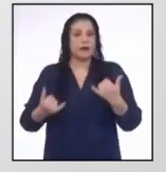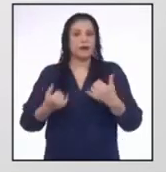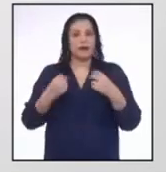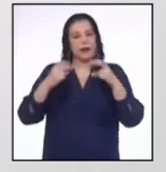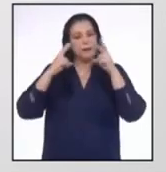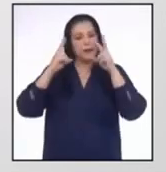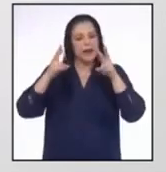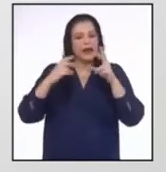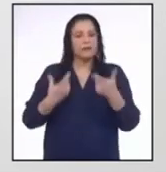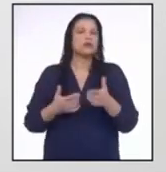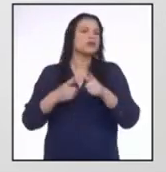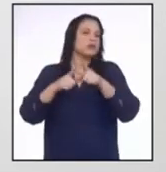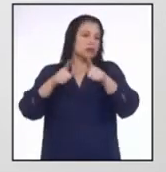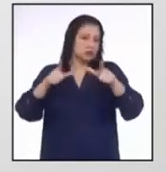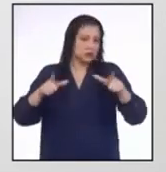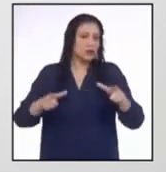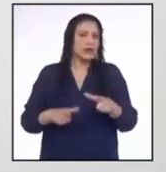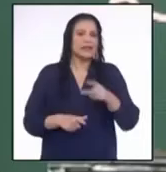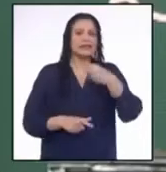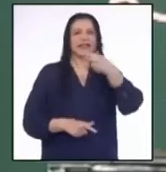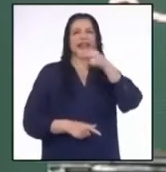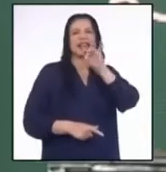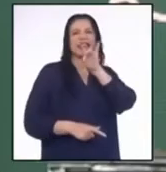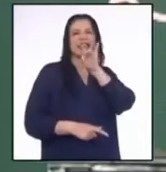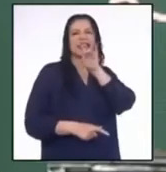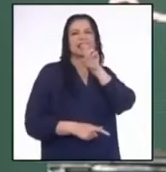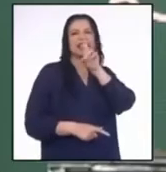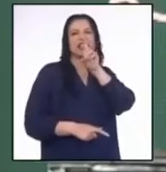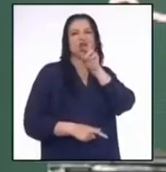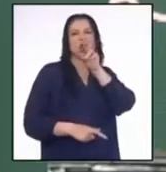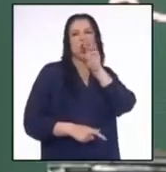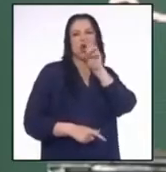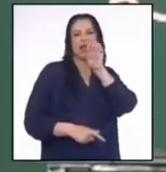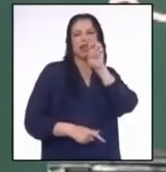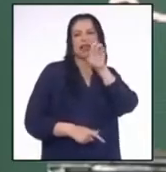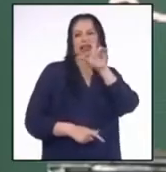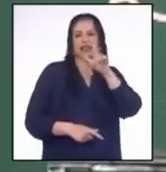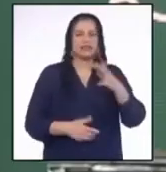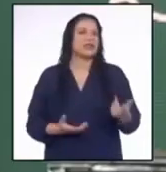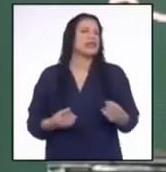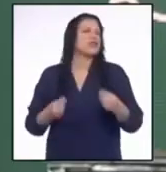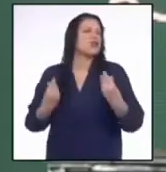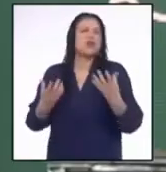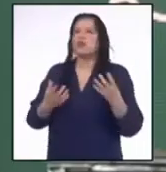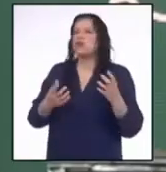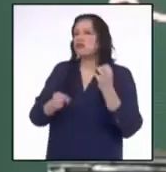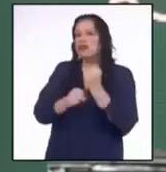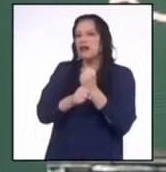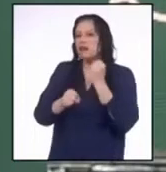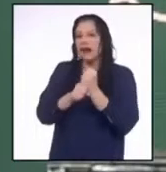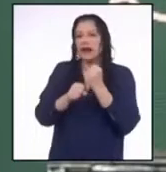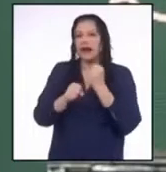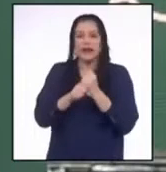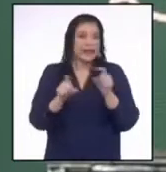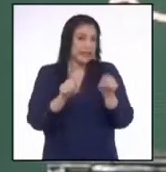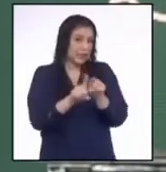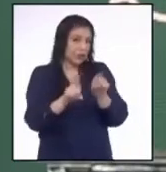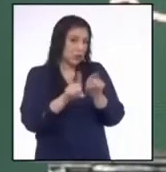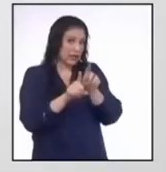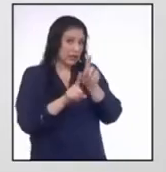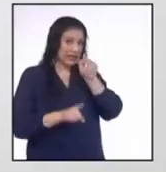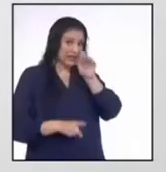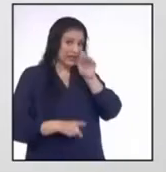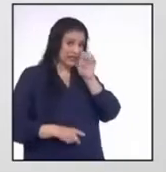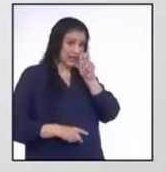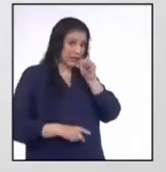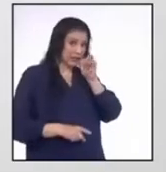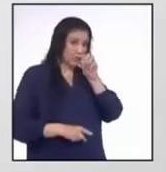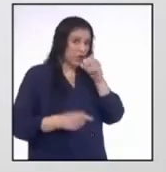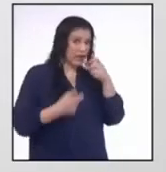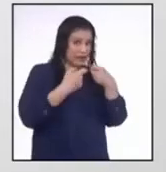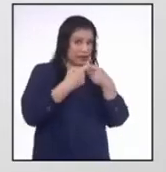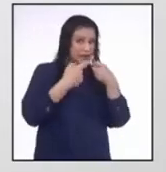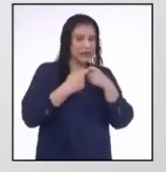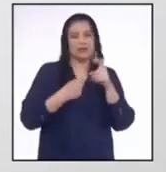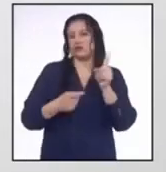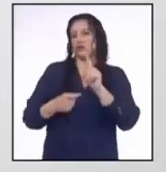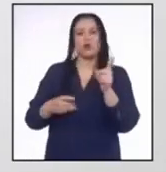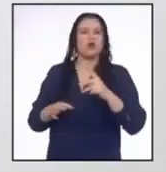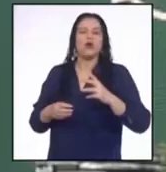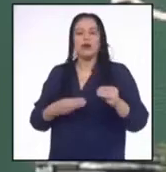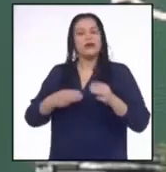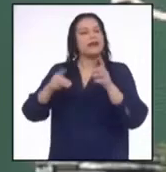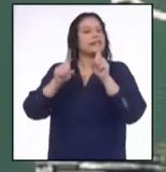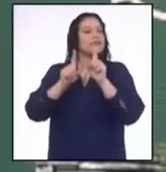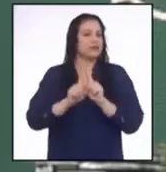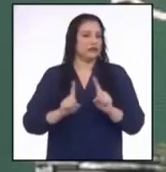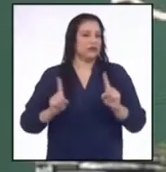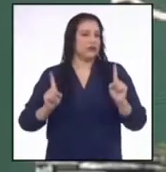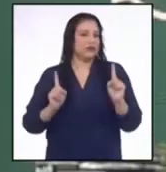estudiemos las centrales hidroeléctricas. ¿Cómo funcionan estas centrales, igual que las termoeléctricas? No, el mecanismo